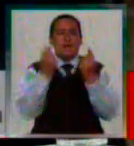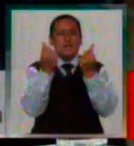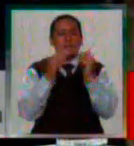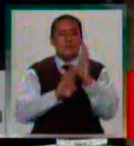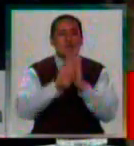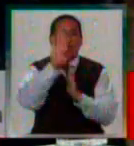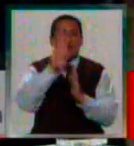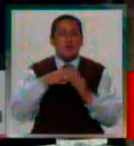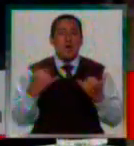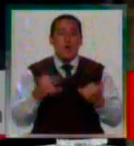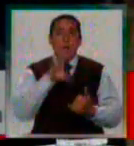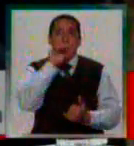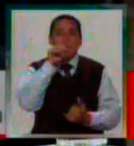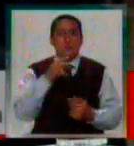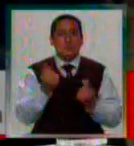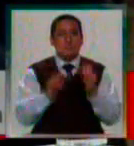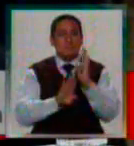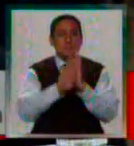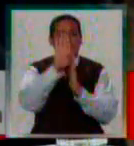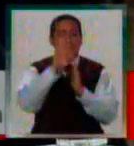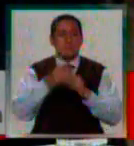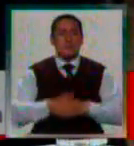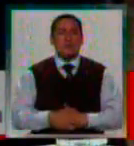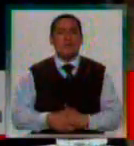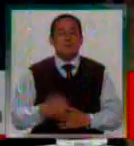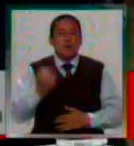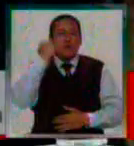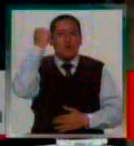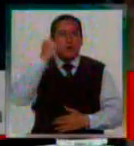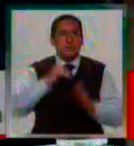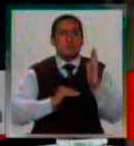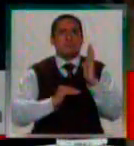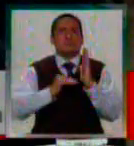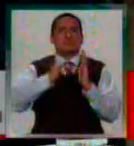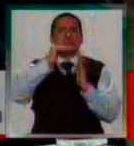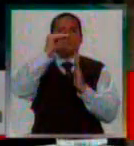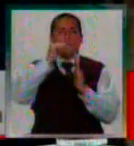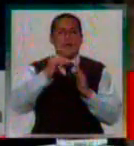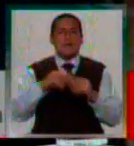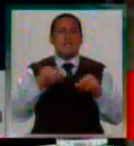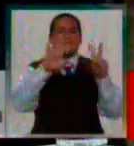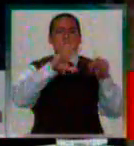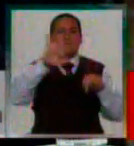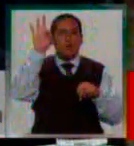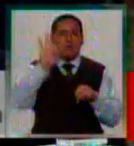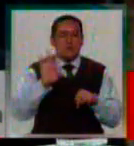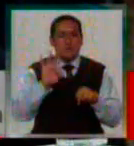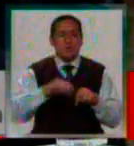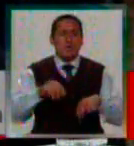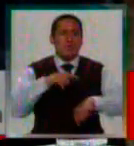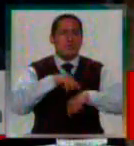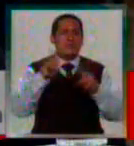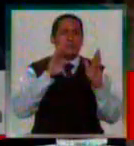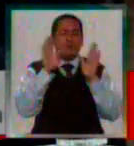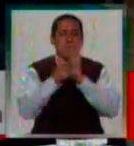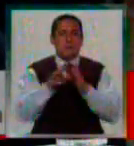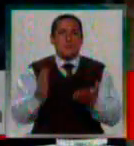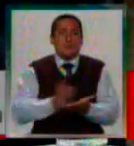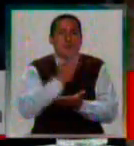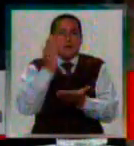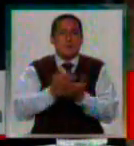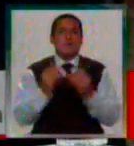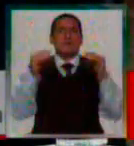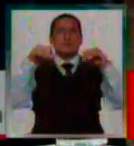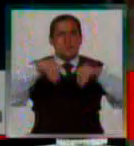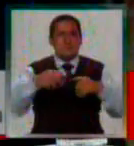hoy día estamos hablando de un crecimiento económico que hemos logrado superar la la Barrera del 7% en una situación de crisis que se